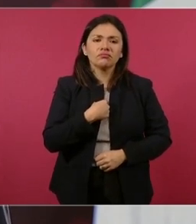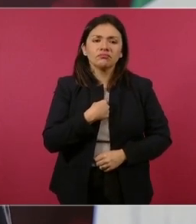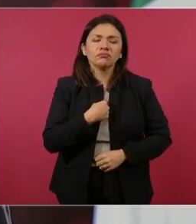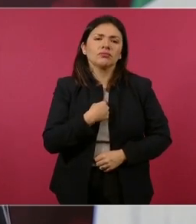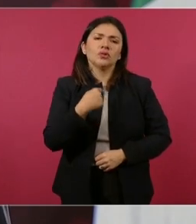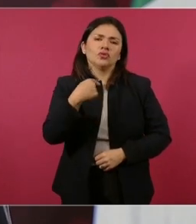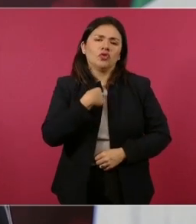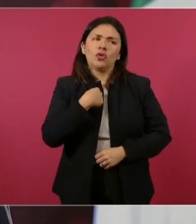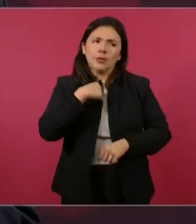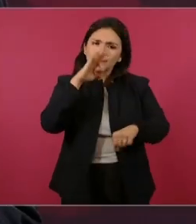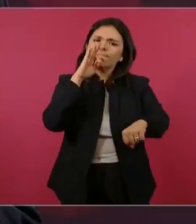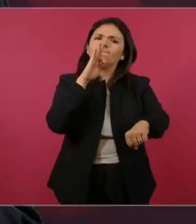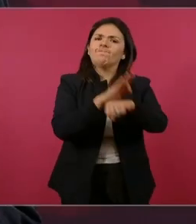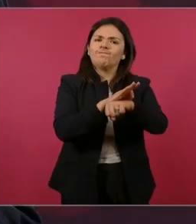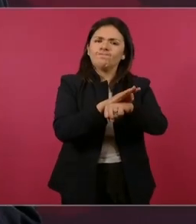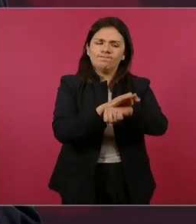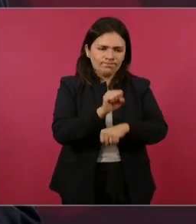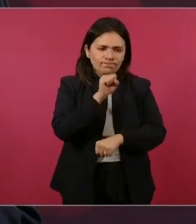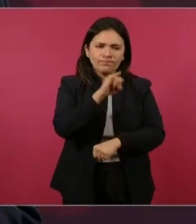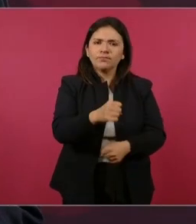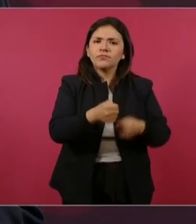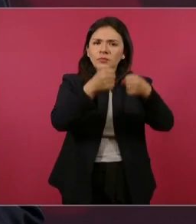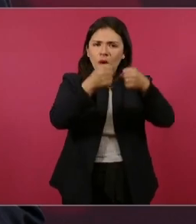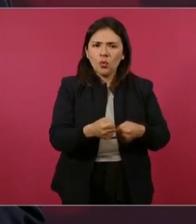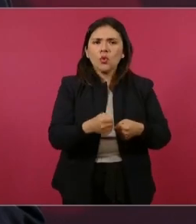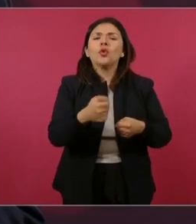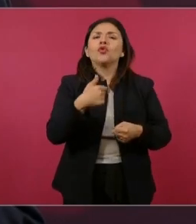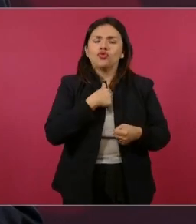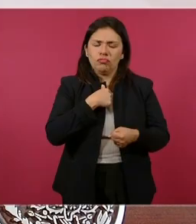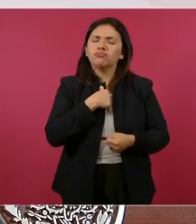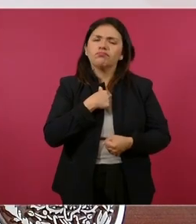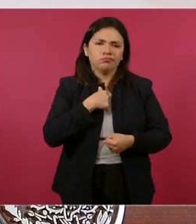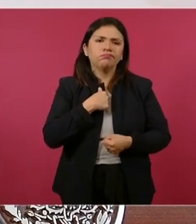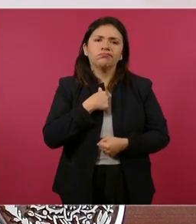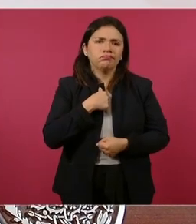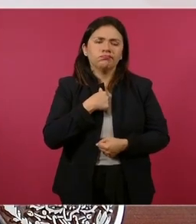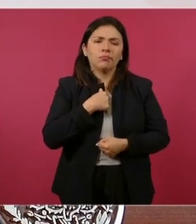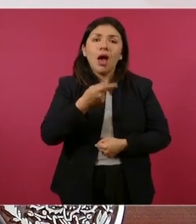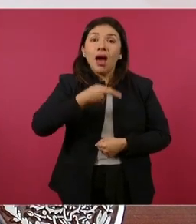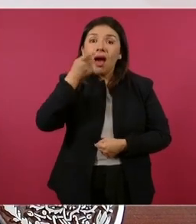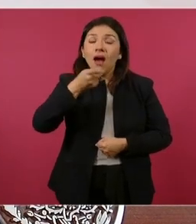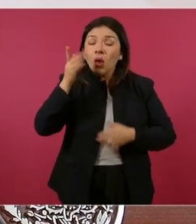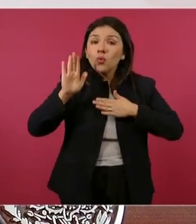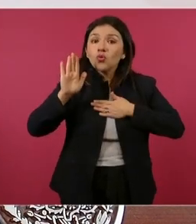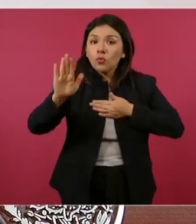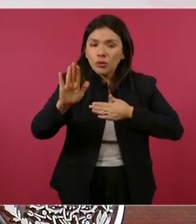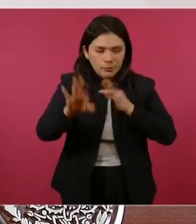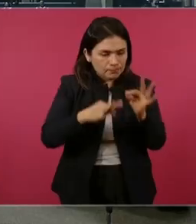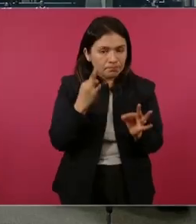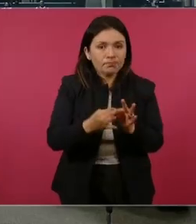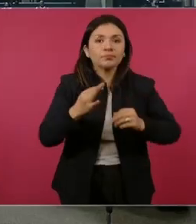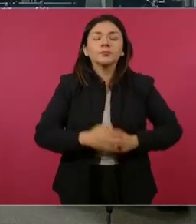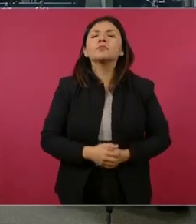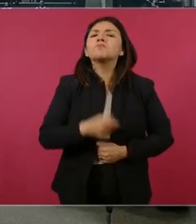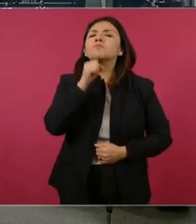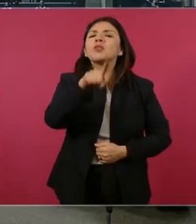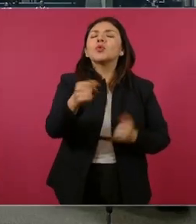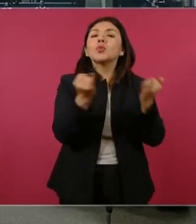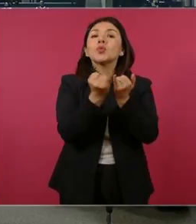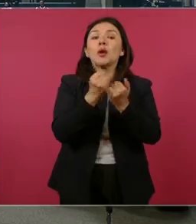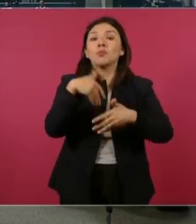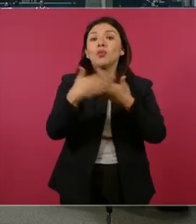es garantizarles que vamos a cumplir los compromisos. De hecho, también la sentencia de García Luna